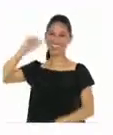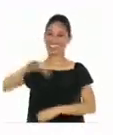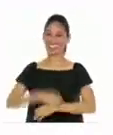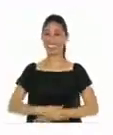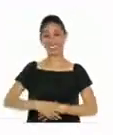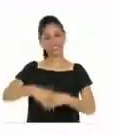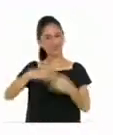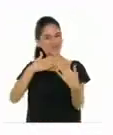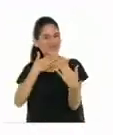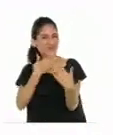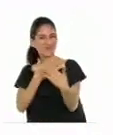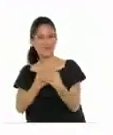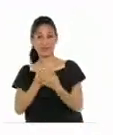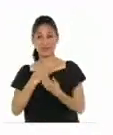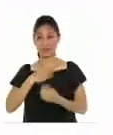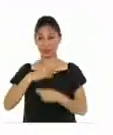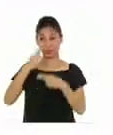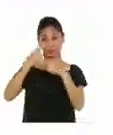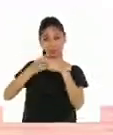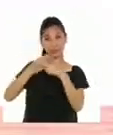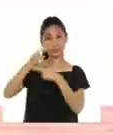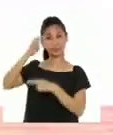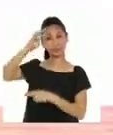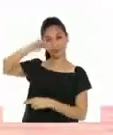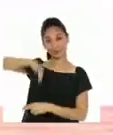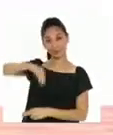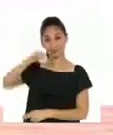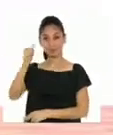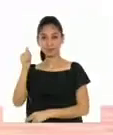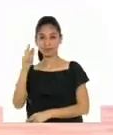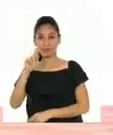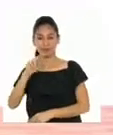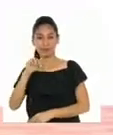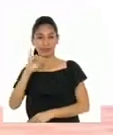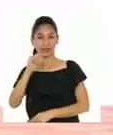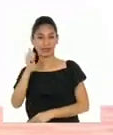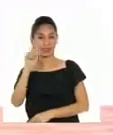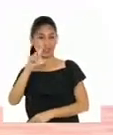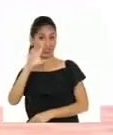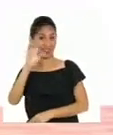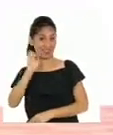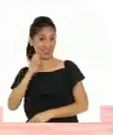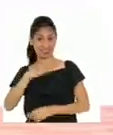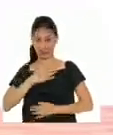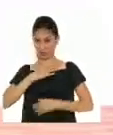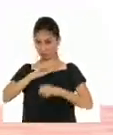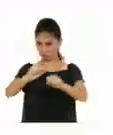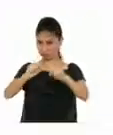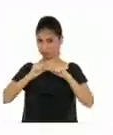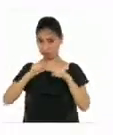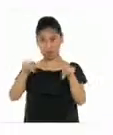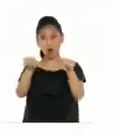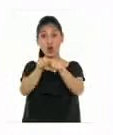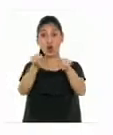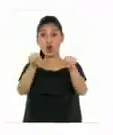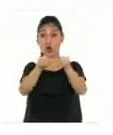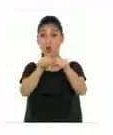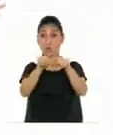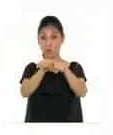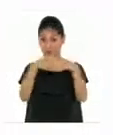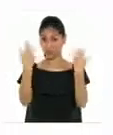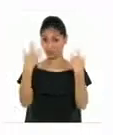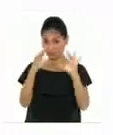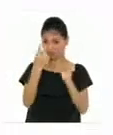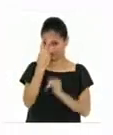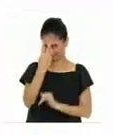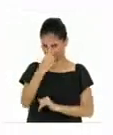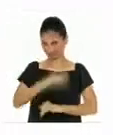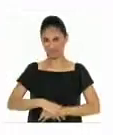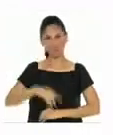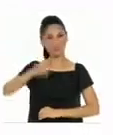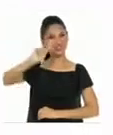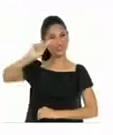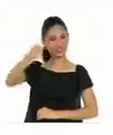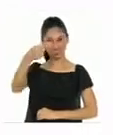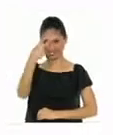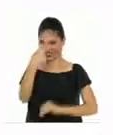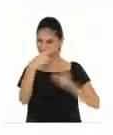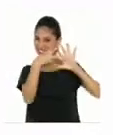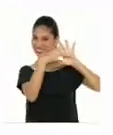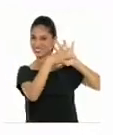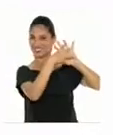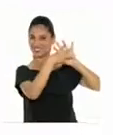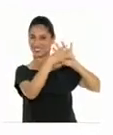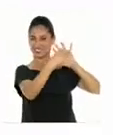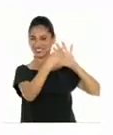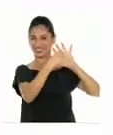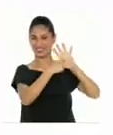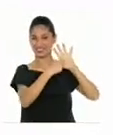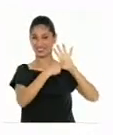Gracias, Rodrigo. Mi nombre es Mariale y hoy vamos a mover cosas desde la agilidad de nuestros pies. Listo, vamos a la primera parte de este ejercicio. Vamos